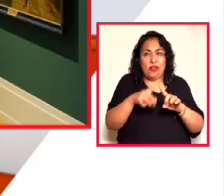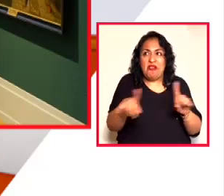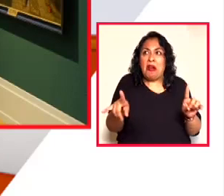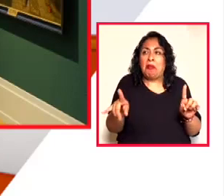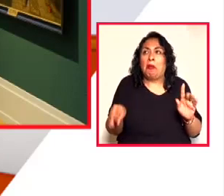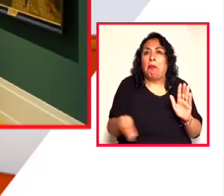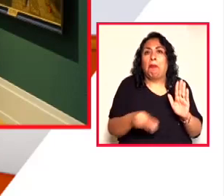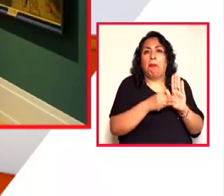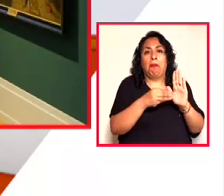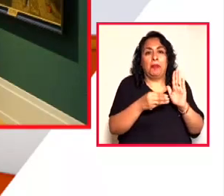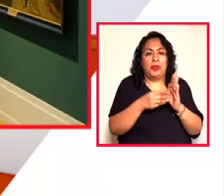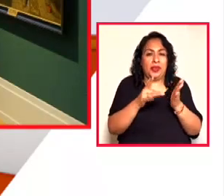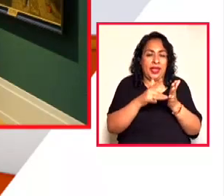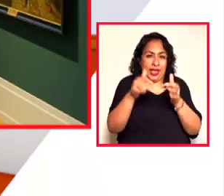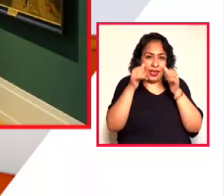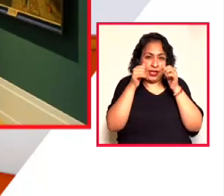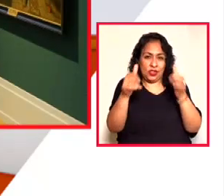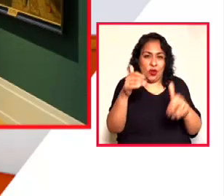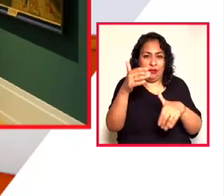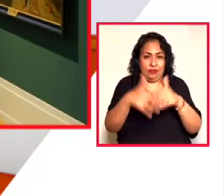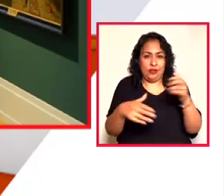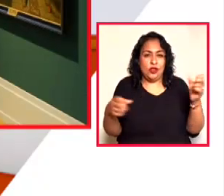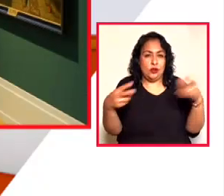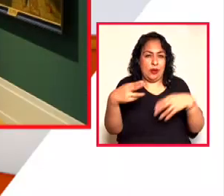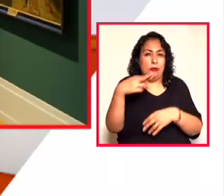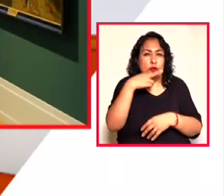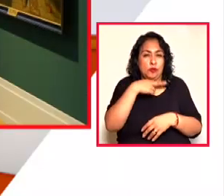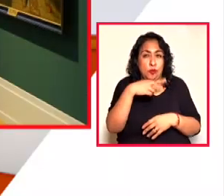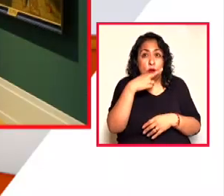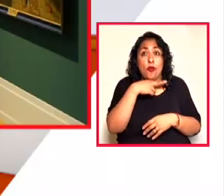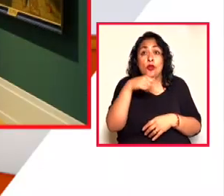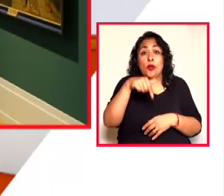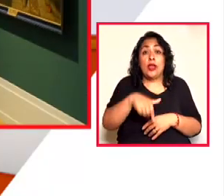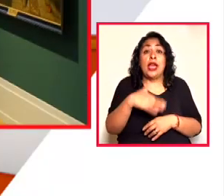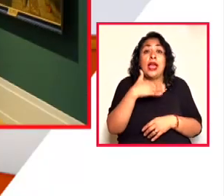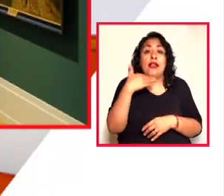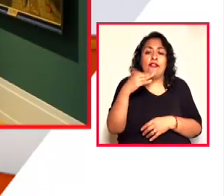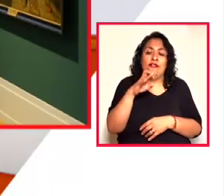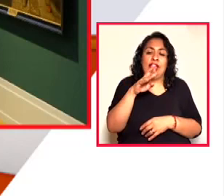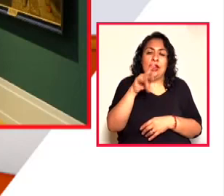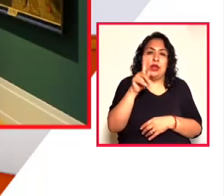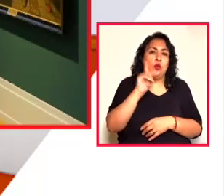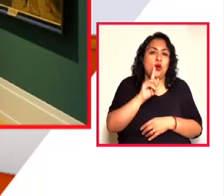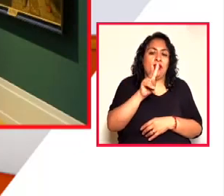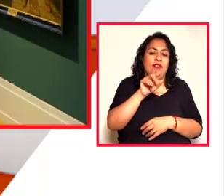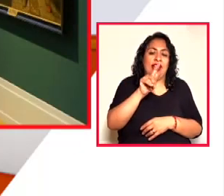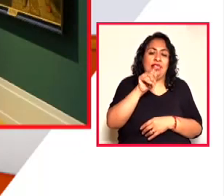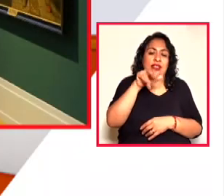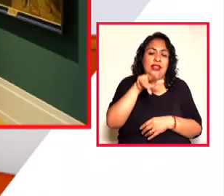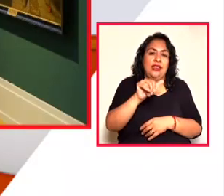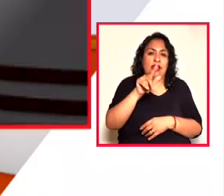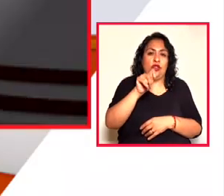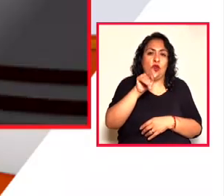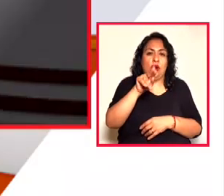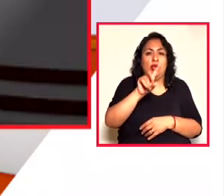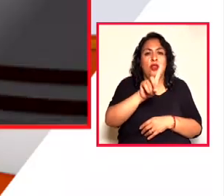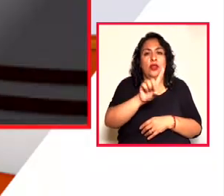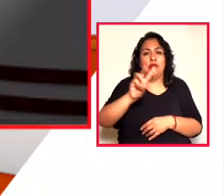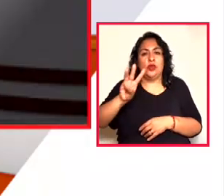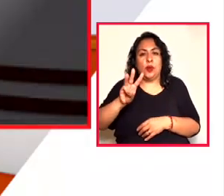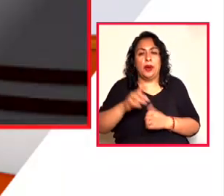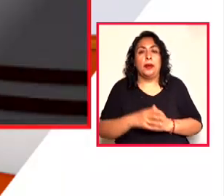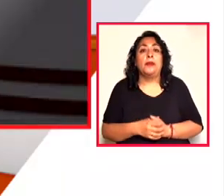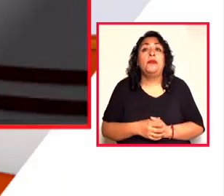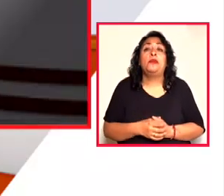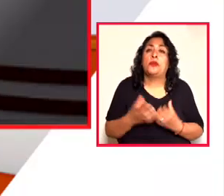Gracias por su atención y me despido de ustedes. Hasta pronto. Desde Berlín, Valentina Torrado, de DW. Muchas